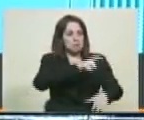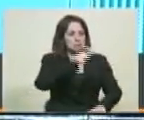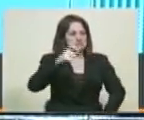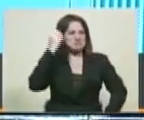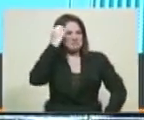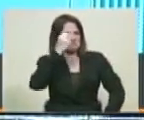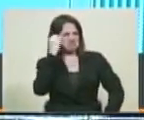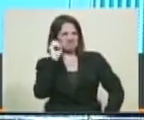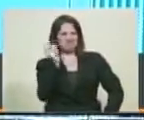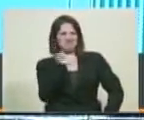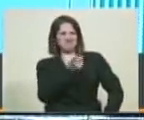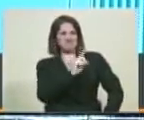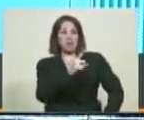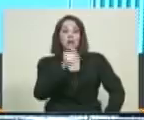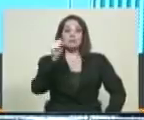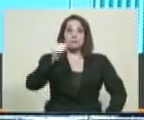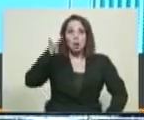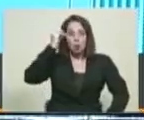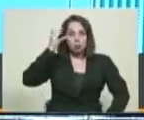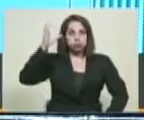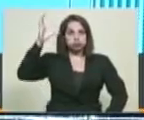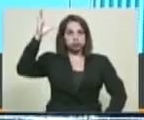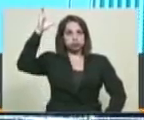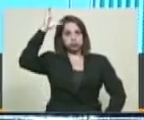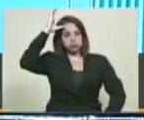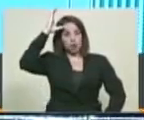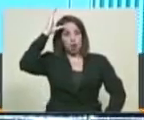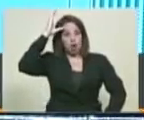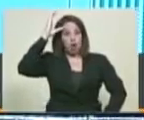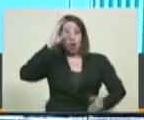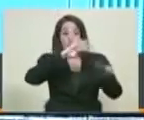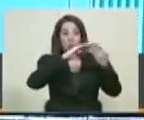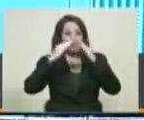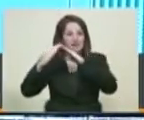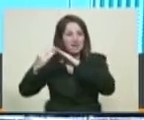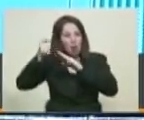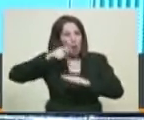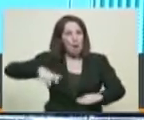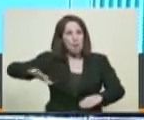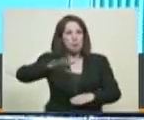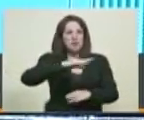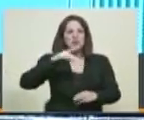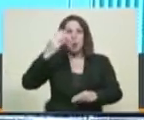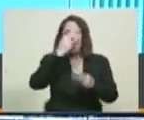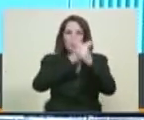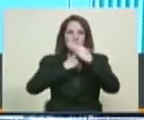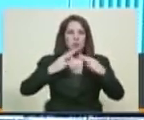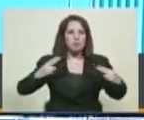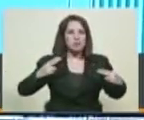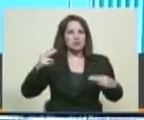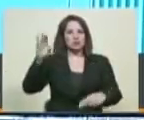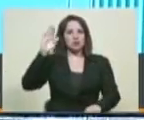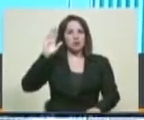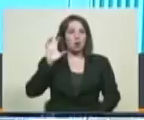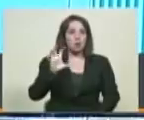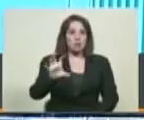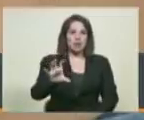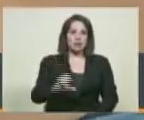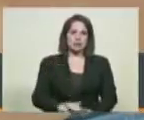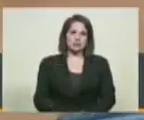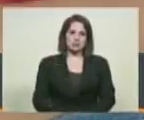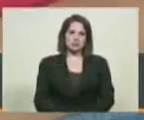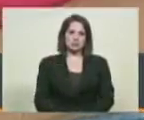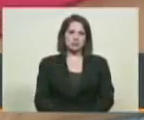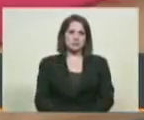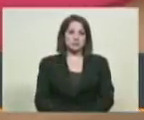pensar, una gran conciencia colectiva de su compromiso con el país. Y si